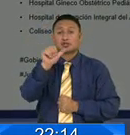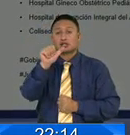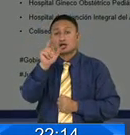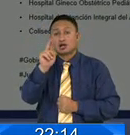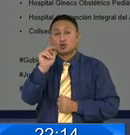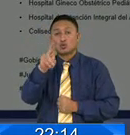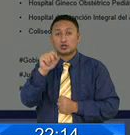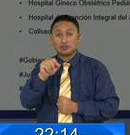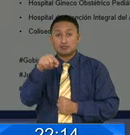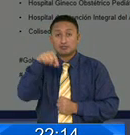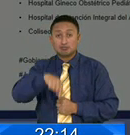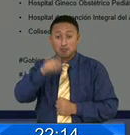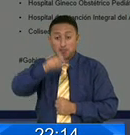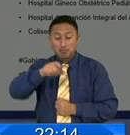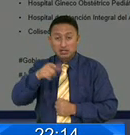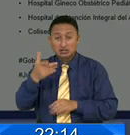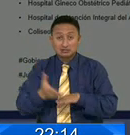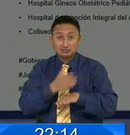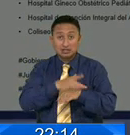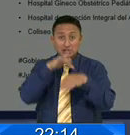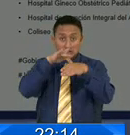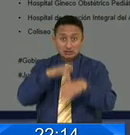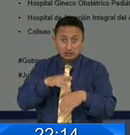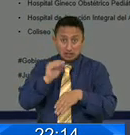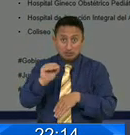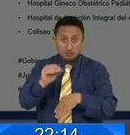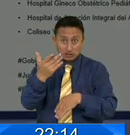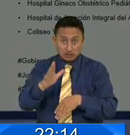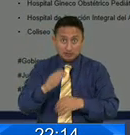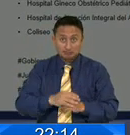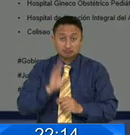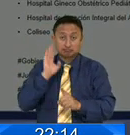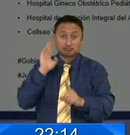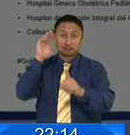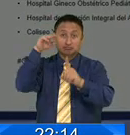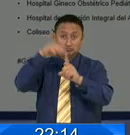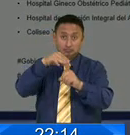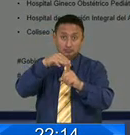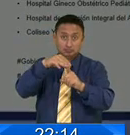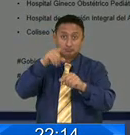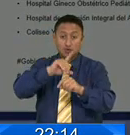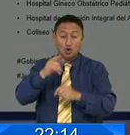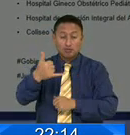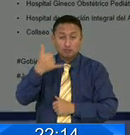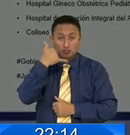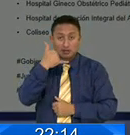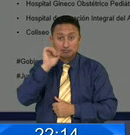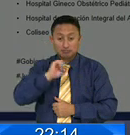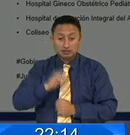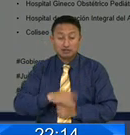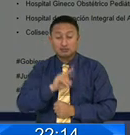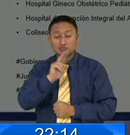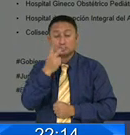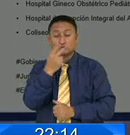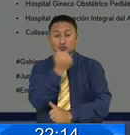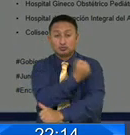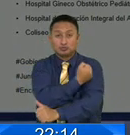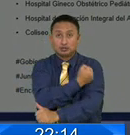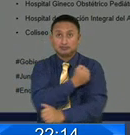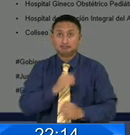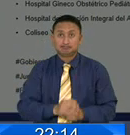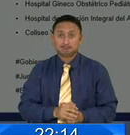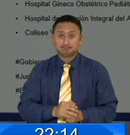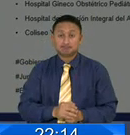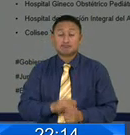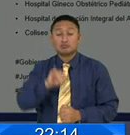para quienes fueron agendados o convocados previamente mediante un mensaje de texto o llamada telefónica para recibir la segunda dosis. A partir